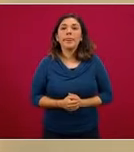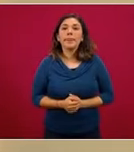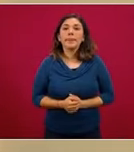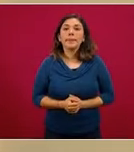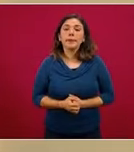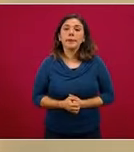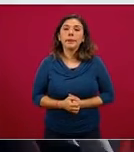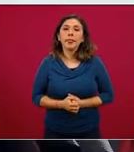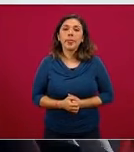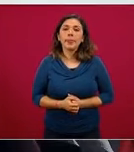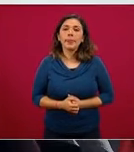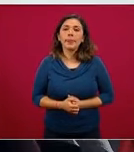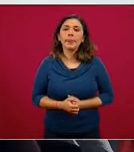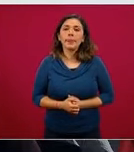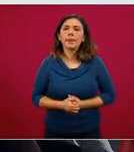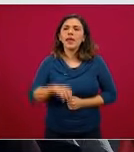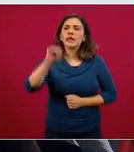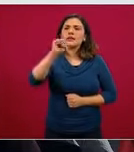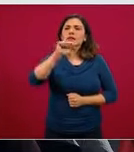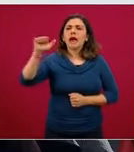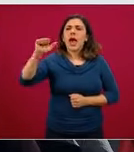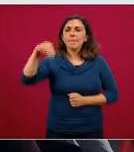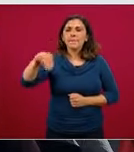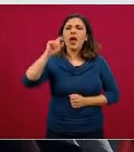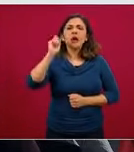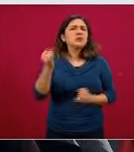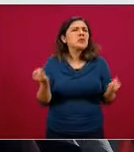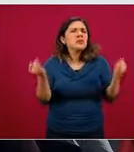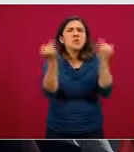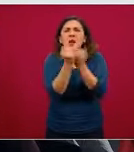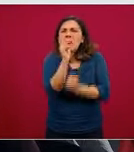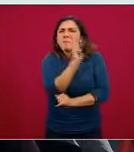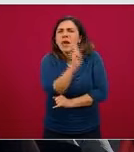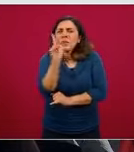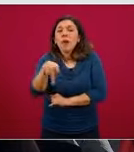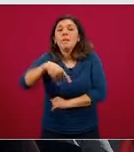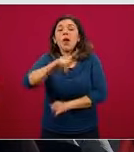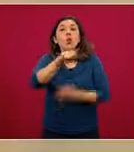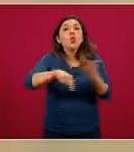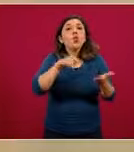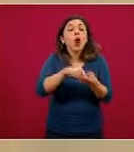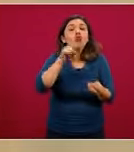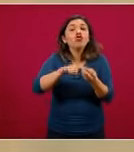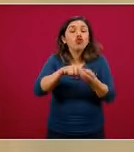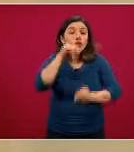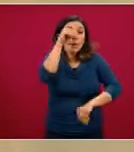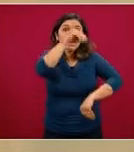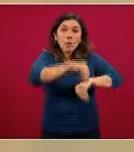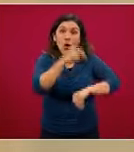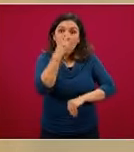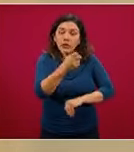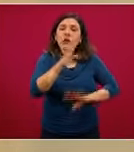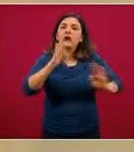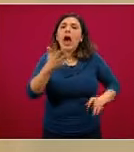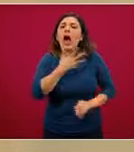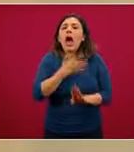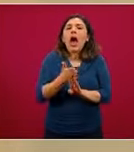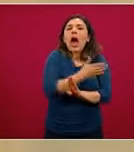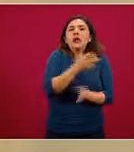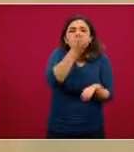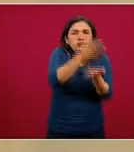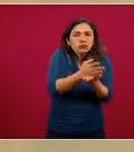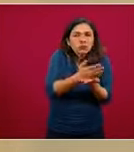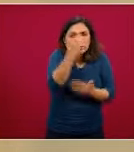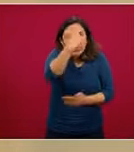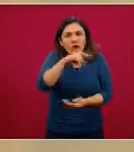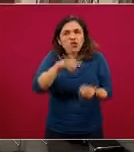Siguiente, un SAM es lo idéntico, pero el lugar donde se va a implementar ya está identificado. Ya como